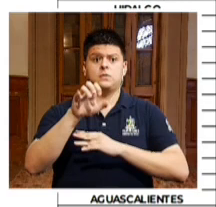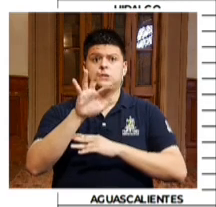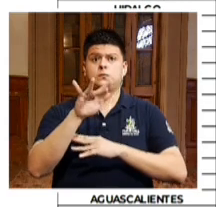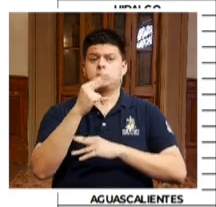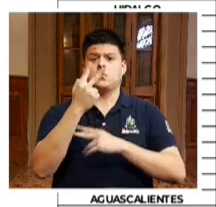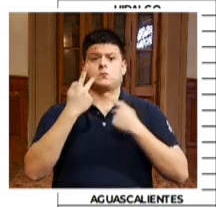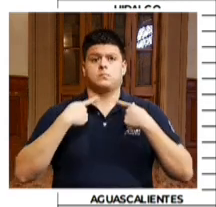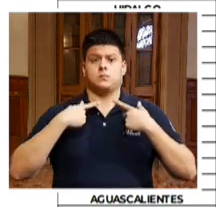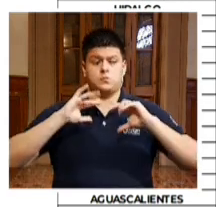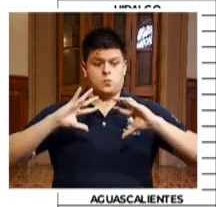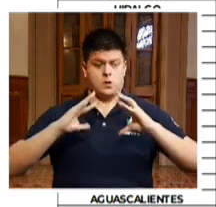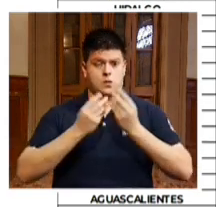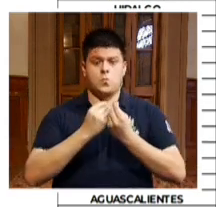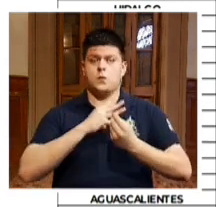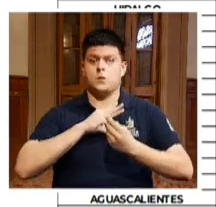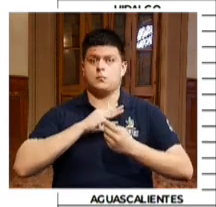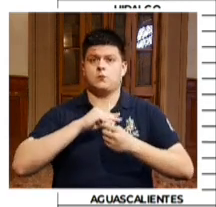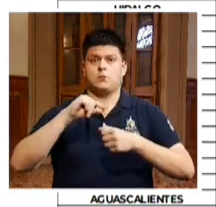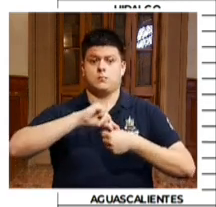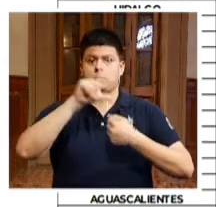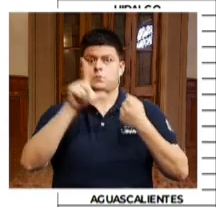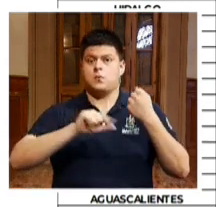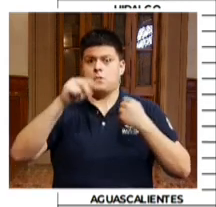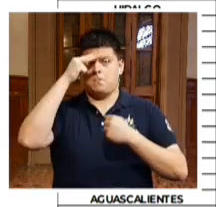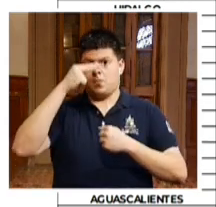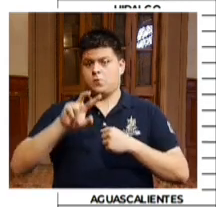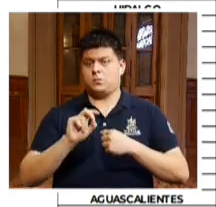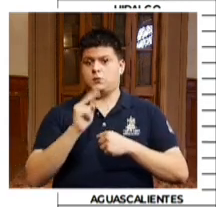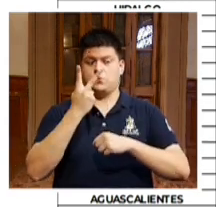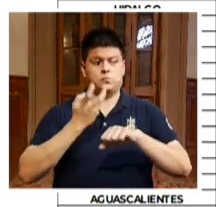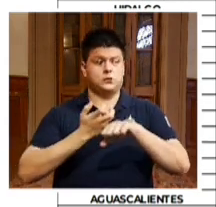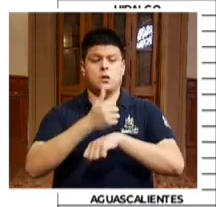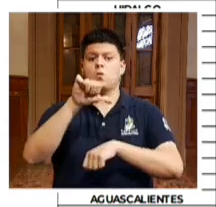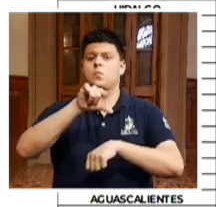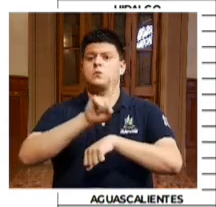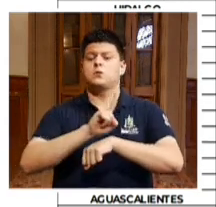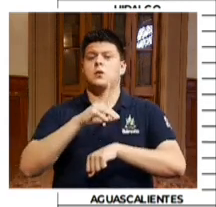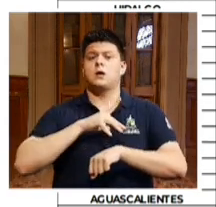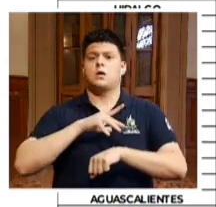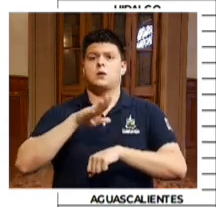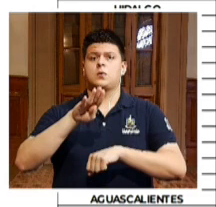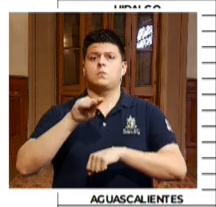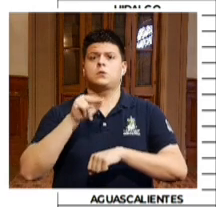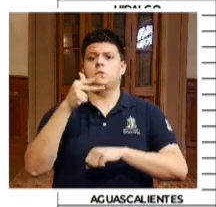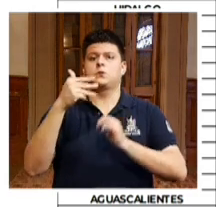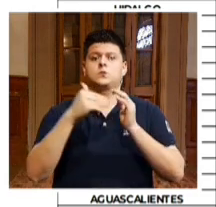1,006,552 casos totales. Hasta el día de hoy tenemos